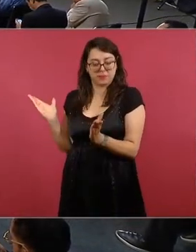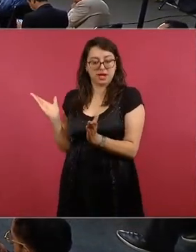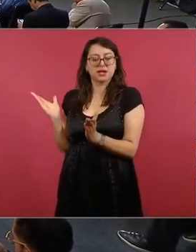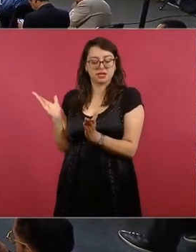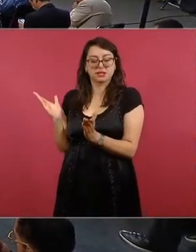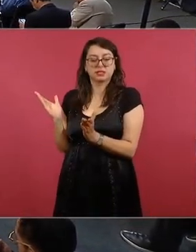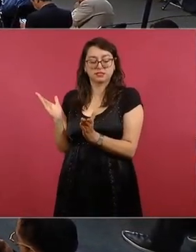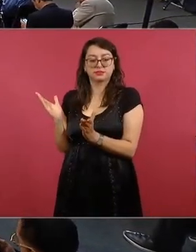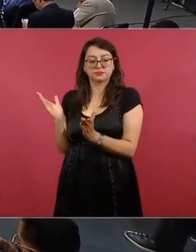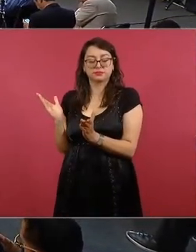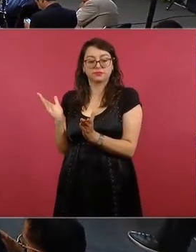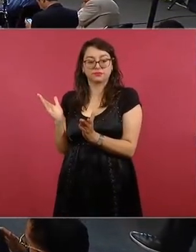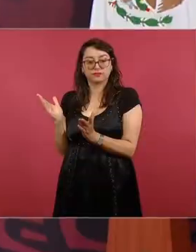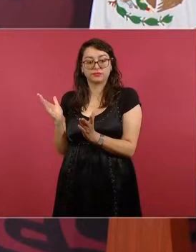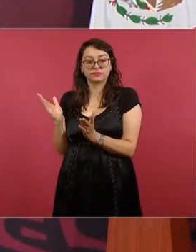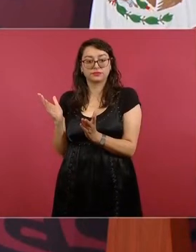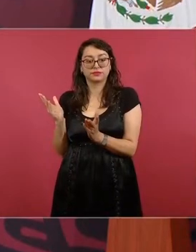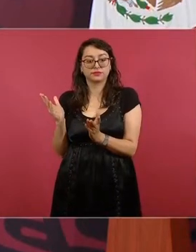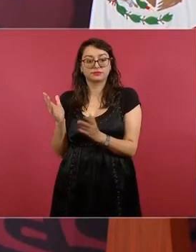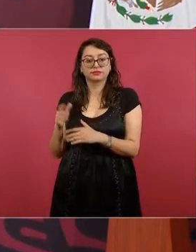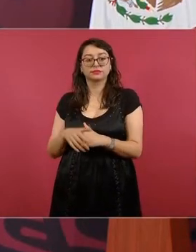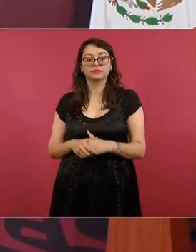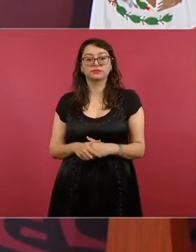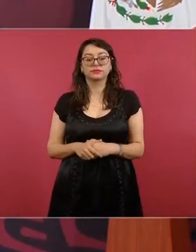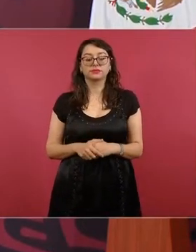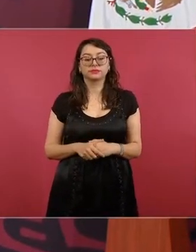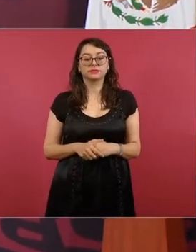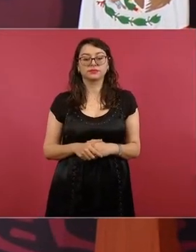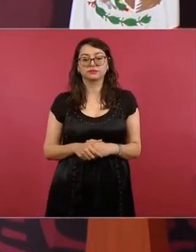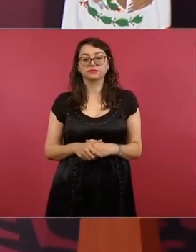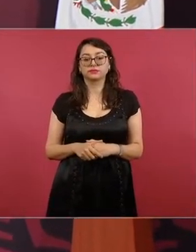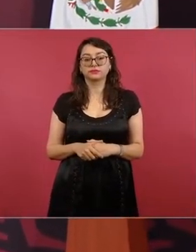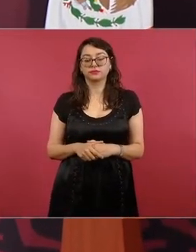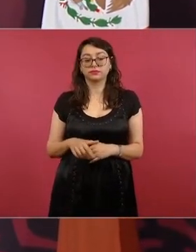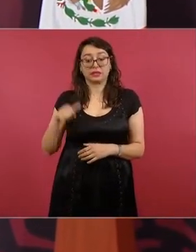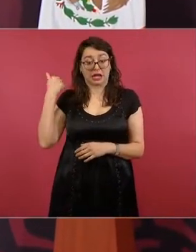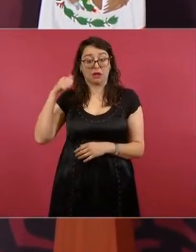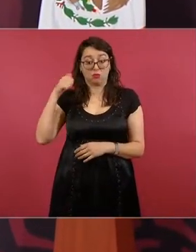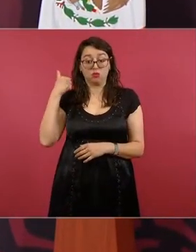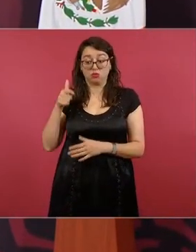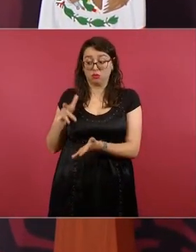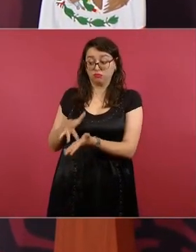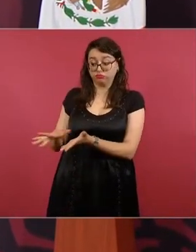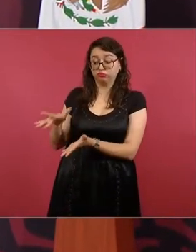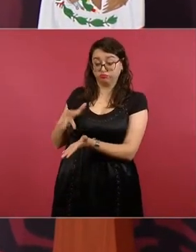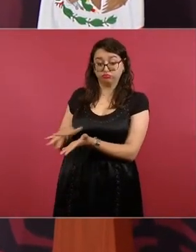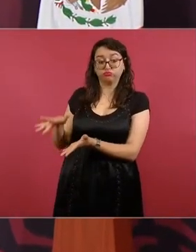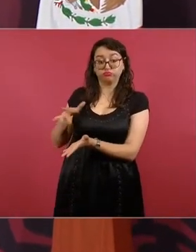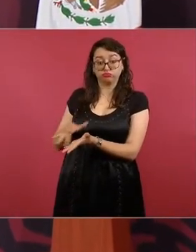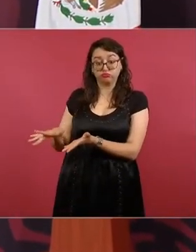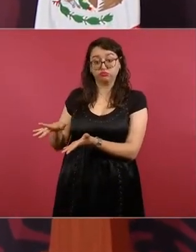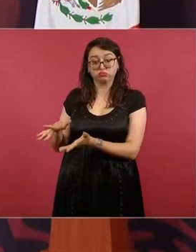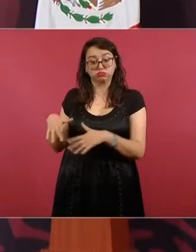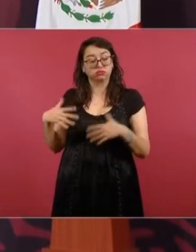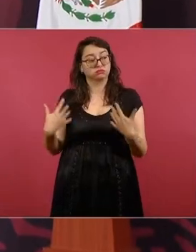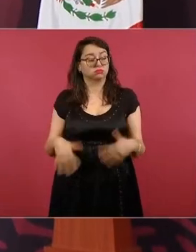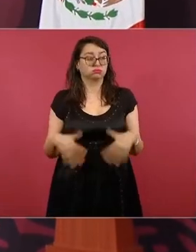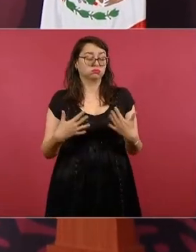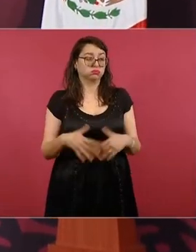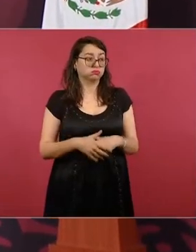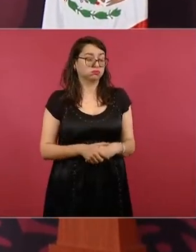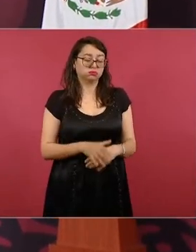para darle de comer a la gente necesitada en Acapulco. Entonces le mando un